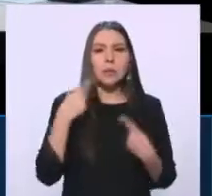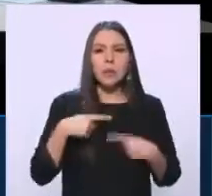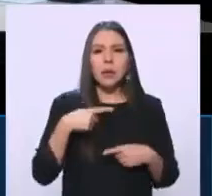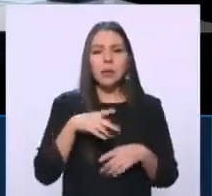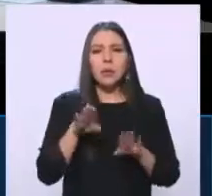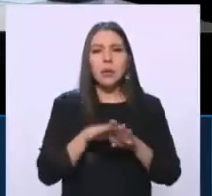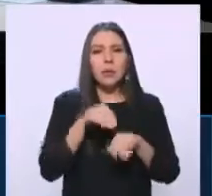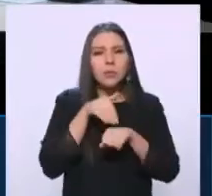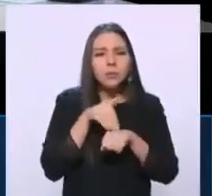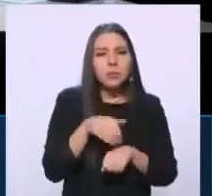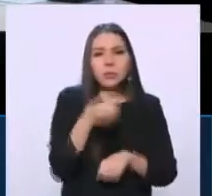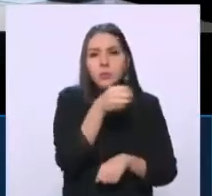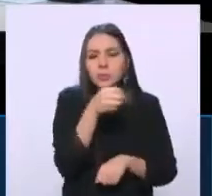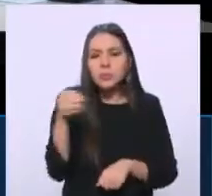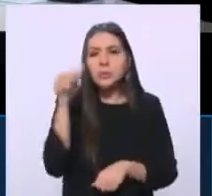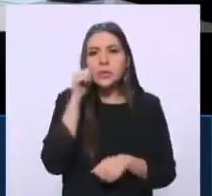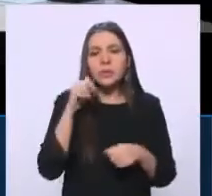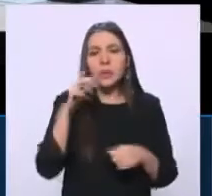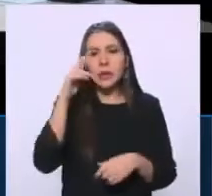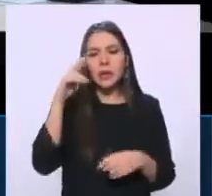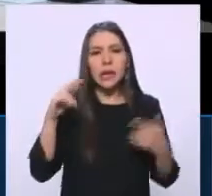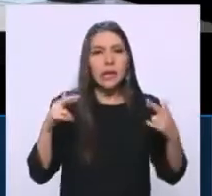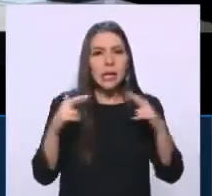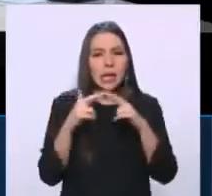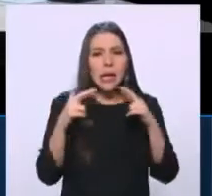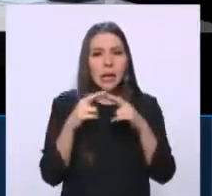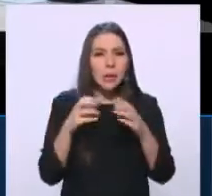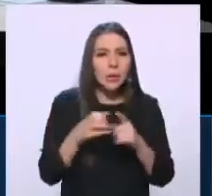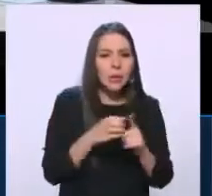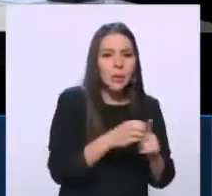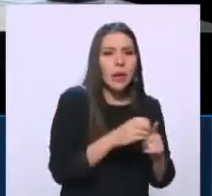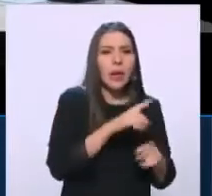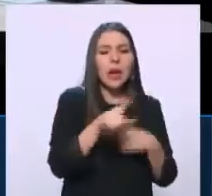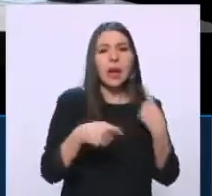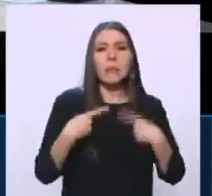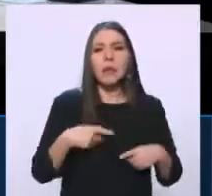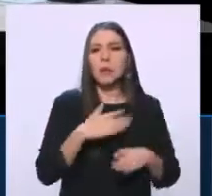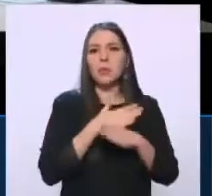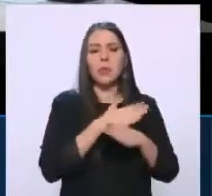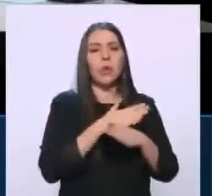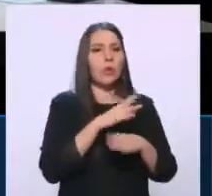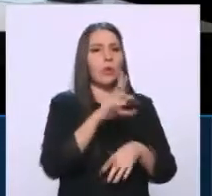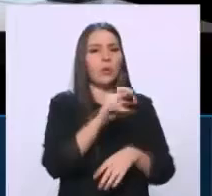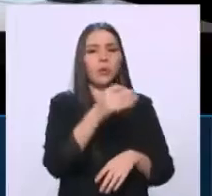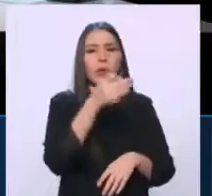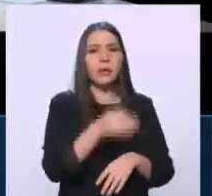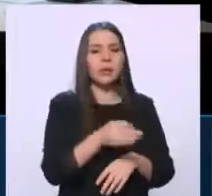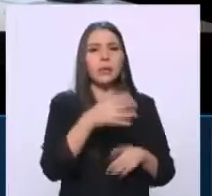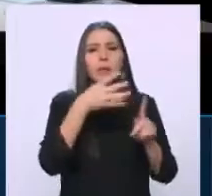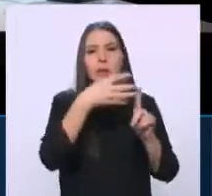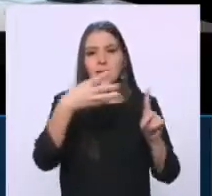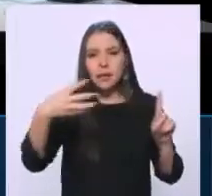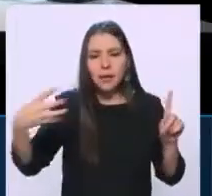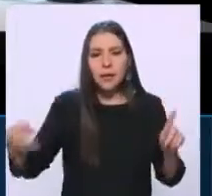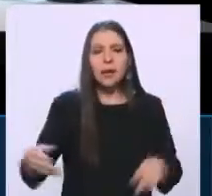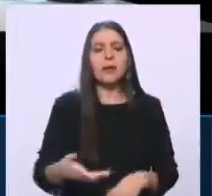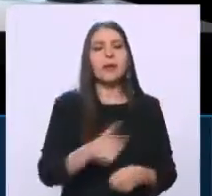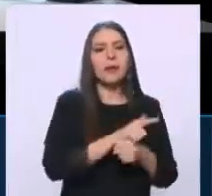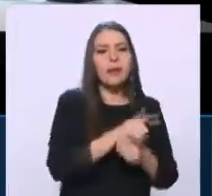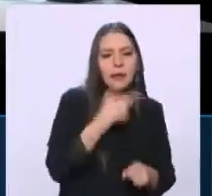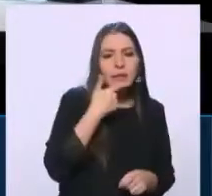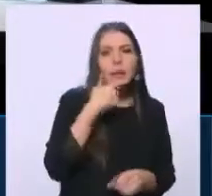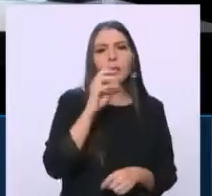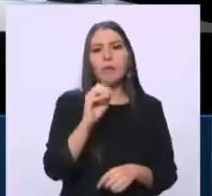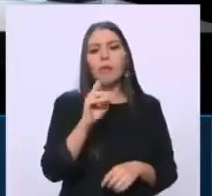personas antiderechos, gente especialmente anti-LGBT, antifeministas, y también es muy